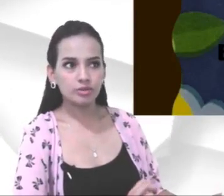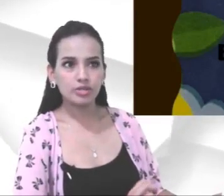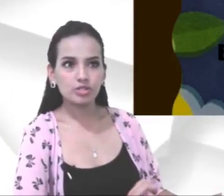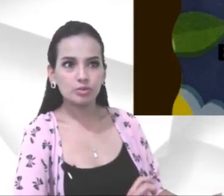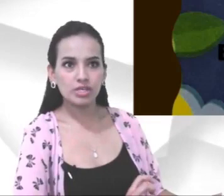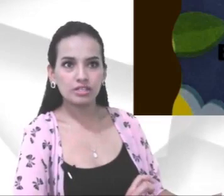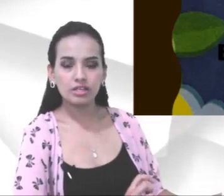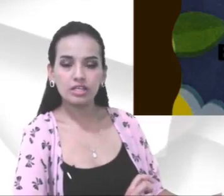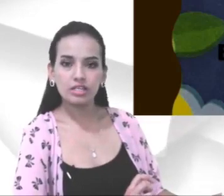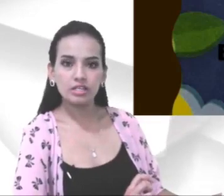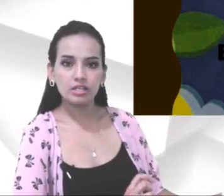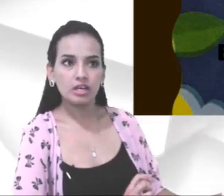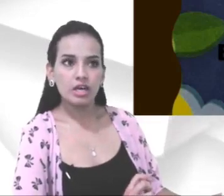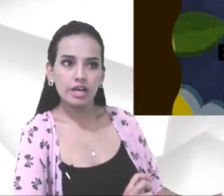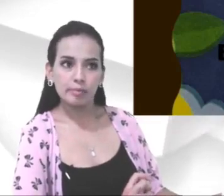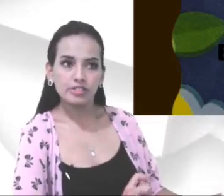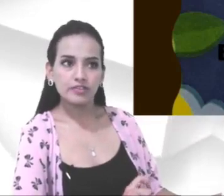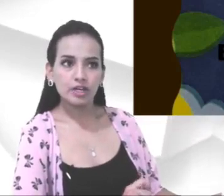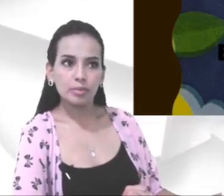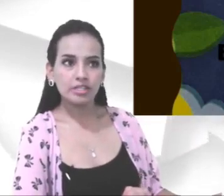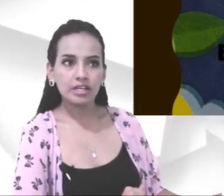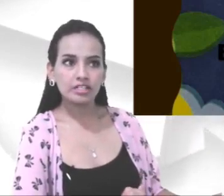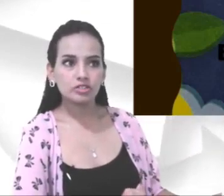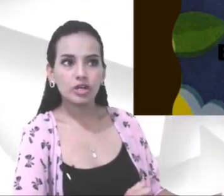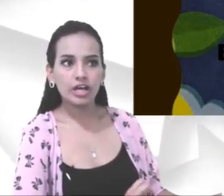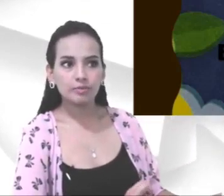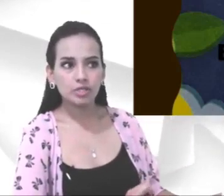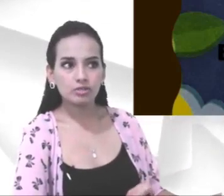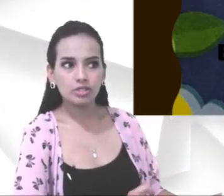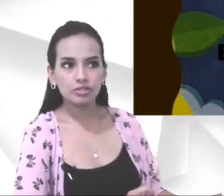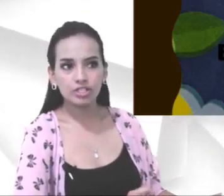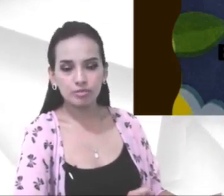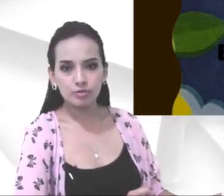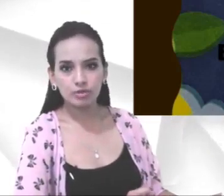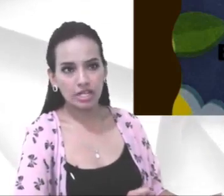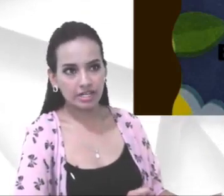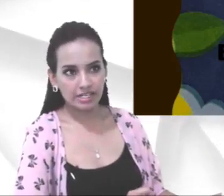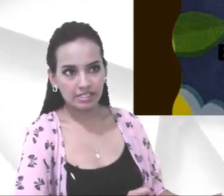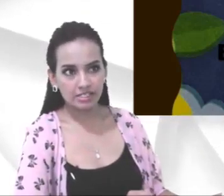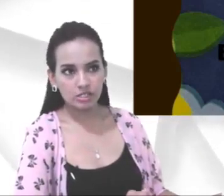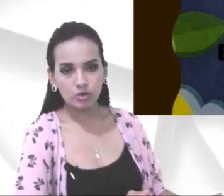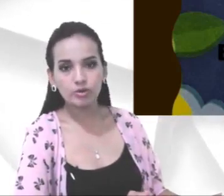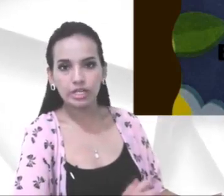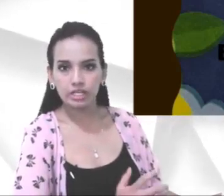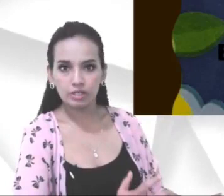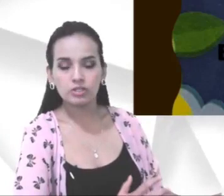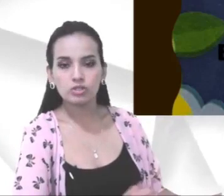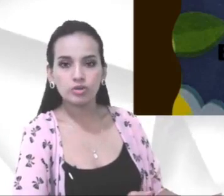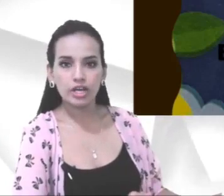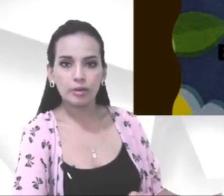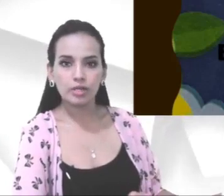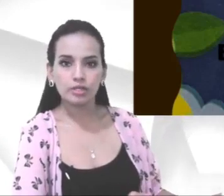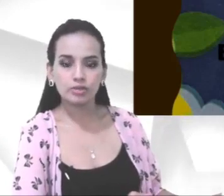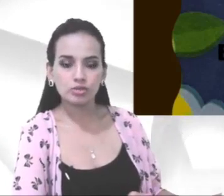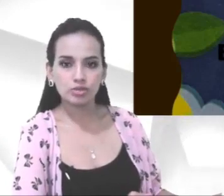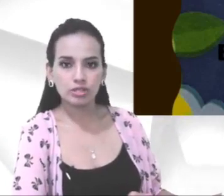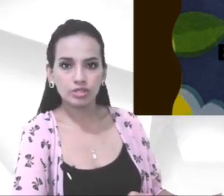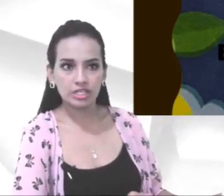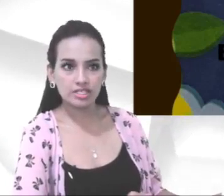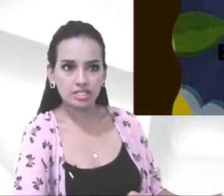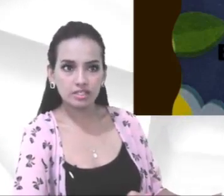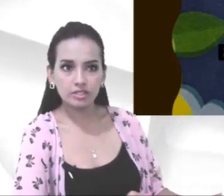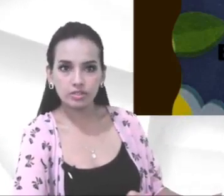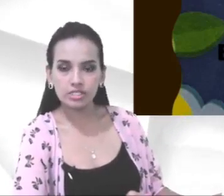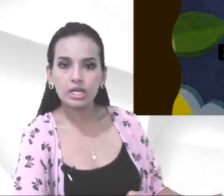los seres vivos en su ambiente y específicamente en la lección adaptación a los seres vivos la clase 5 que lo que han venido estudiando